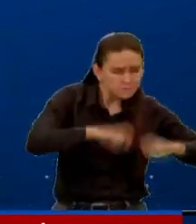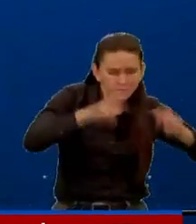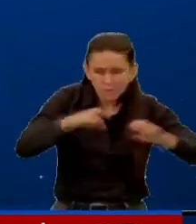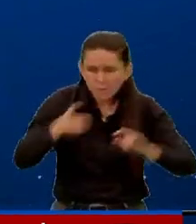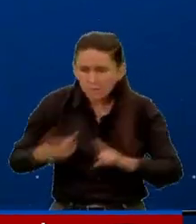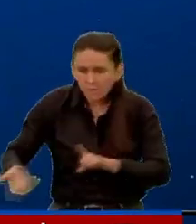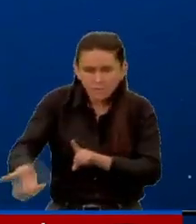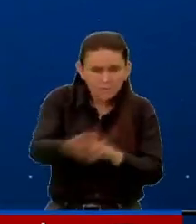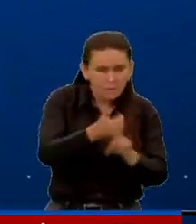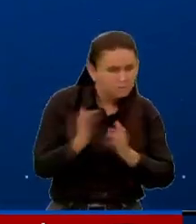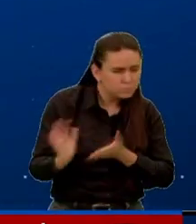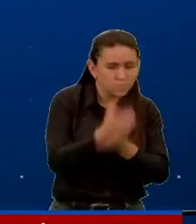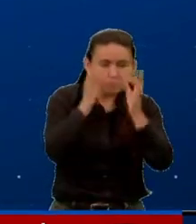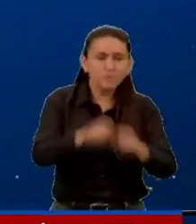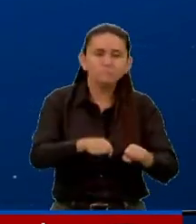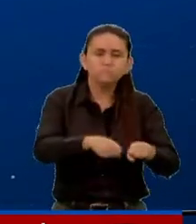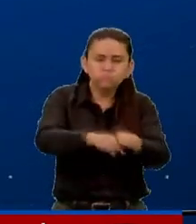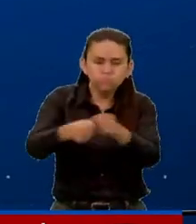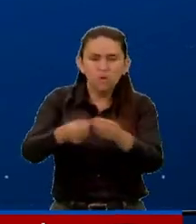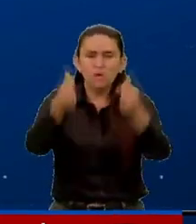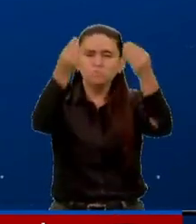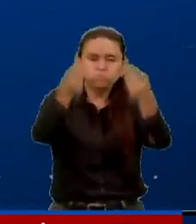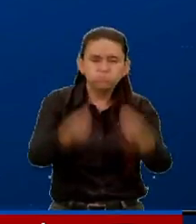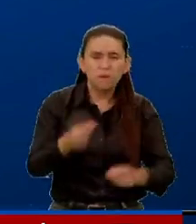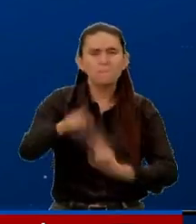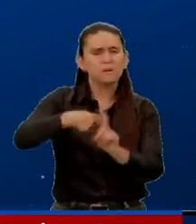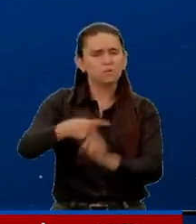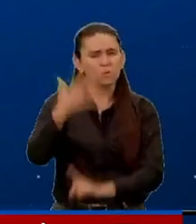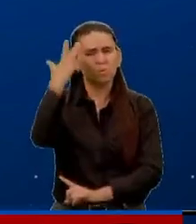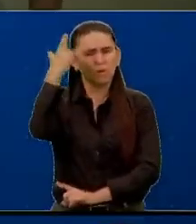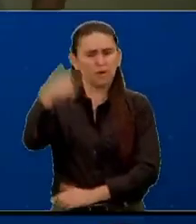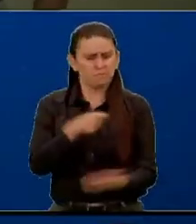para establecer el número de daños y qué causó este brutal ataque armado en las últimas horas.